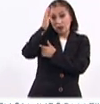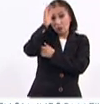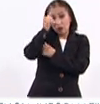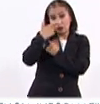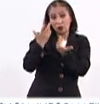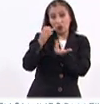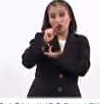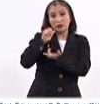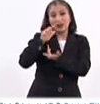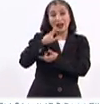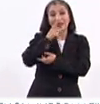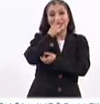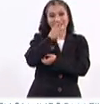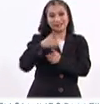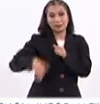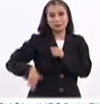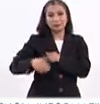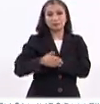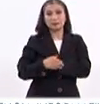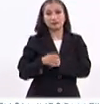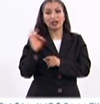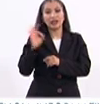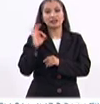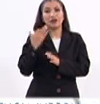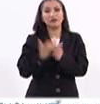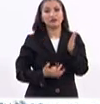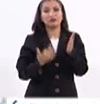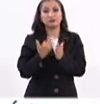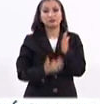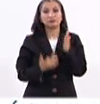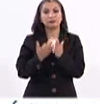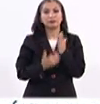precisamente con Oscar respecto a que decía que a lo mejor falta